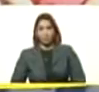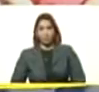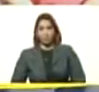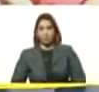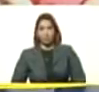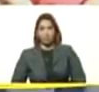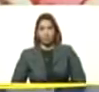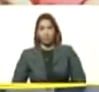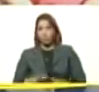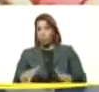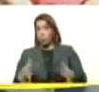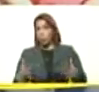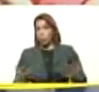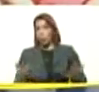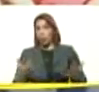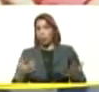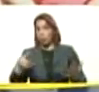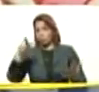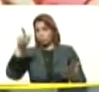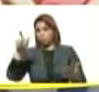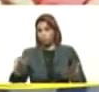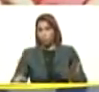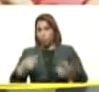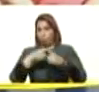cuando el pretítere